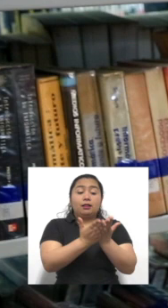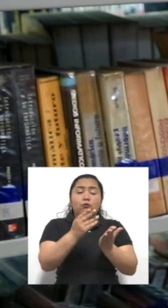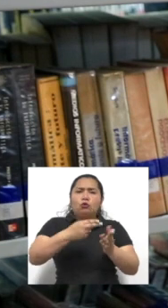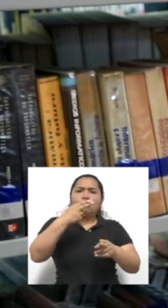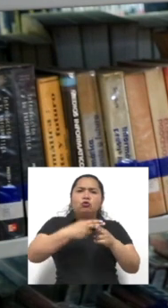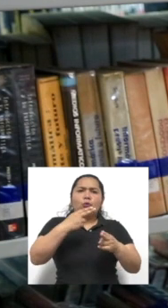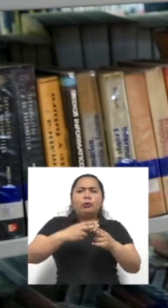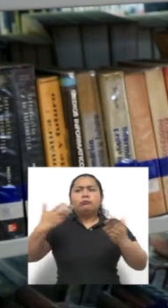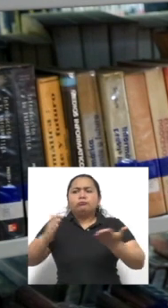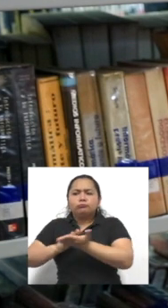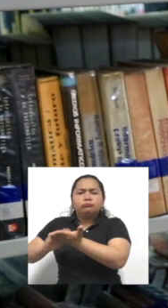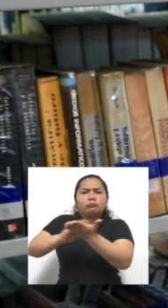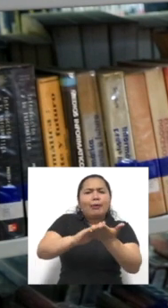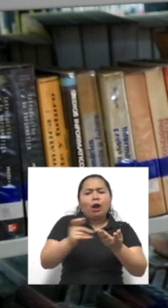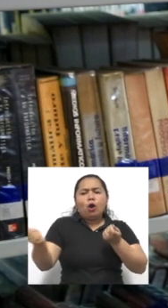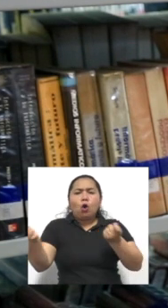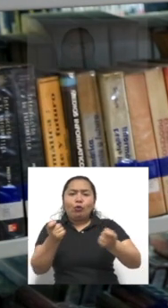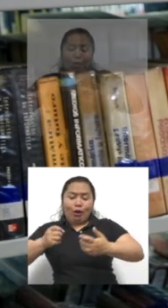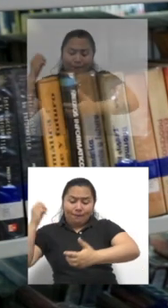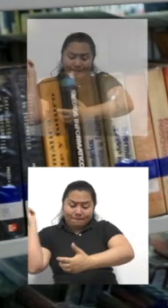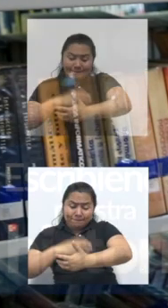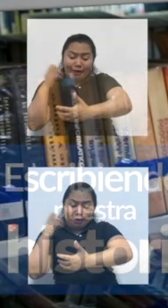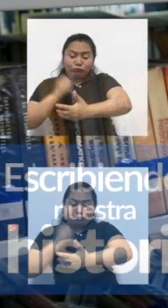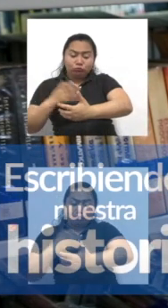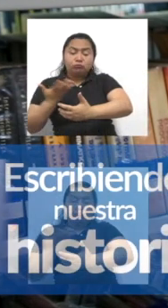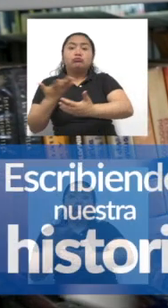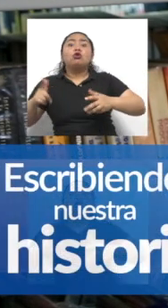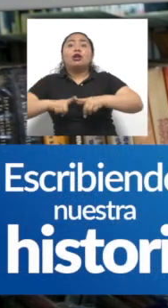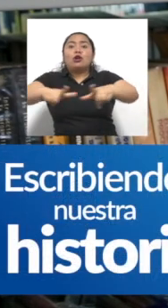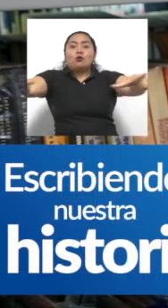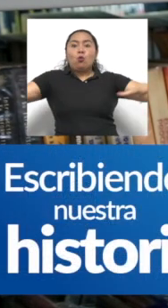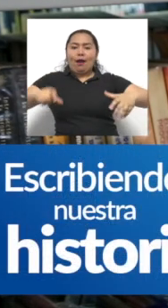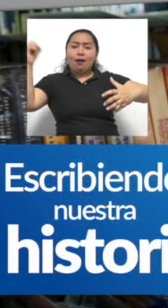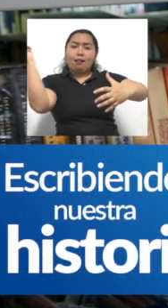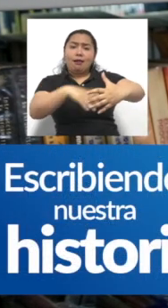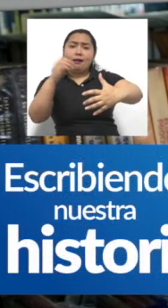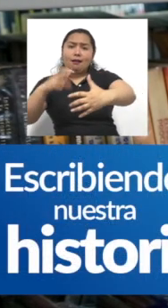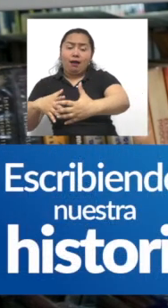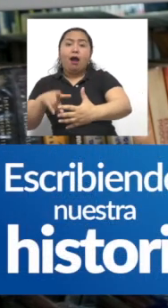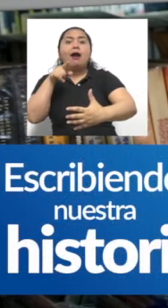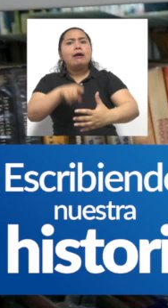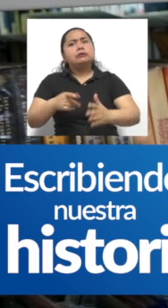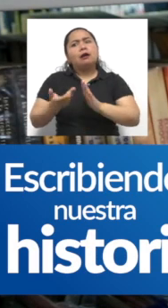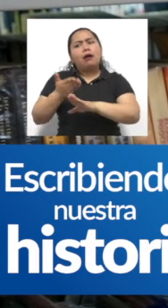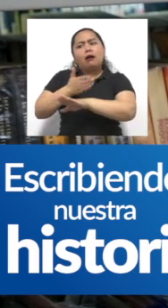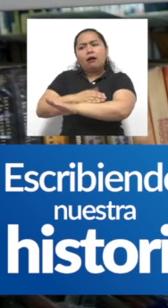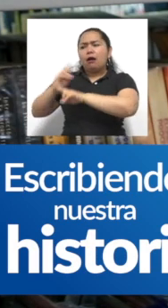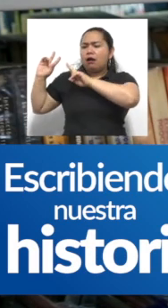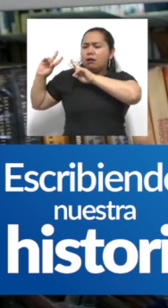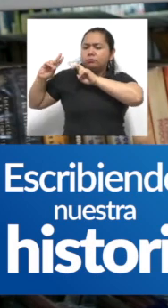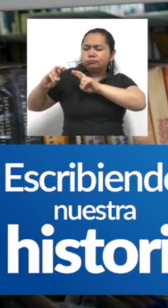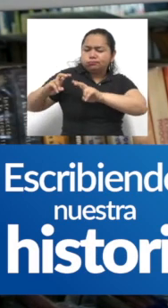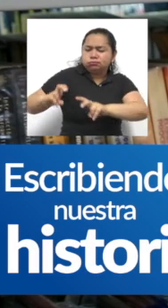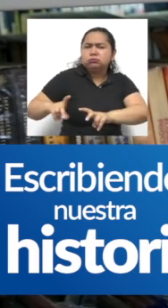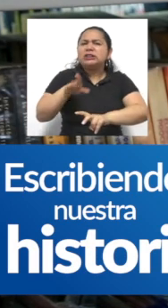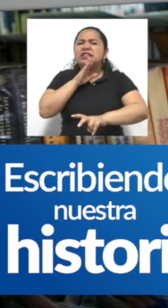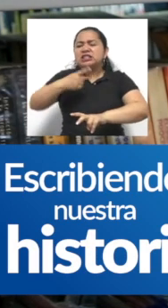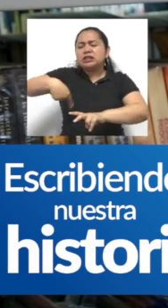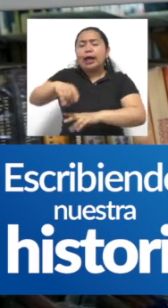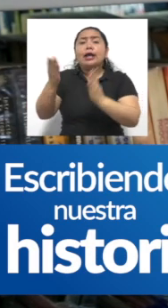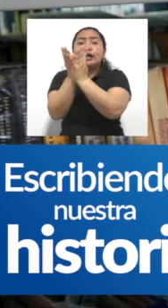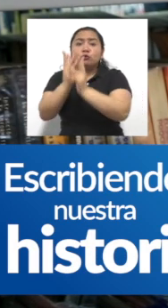El libro titulado Alternativas para el buen manejo de los residuos orgánicos en las plazas de mercado es el resultado de una